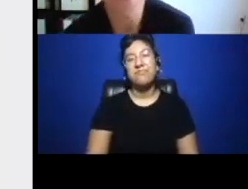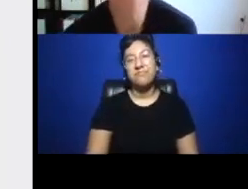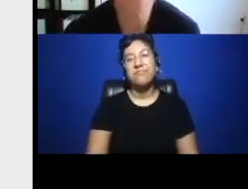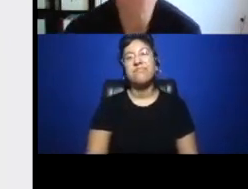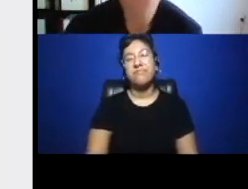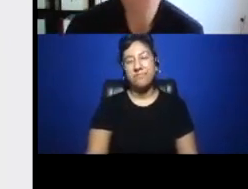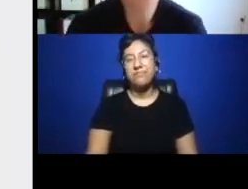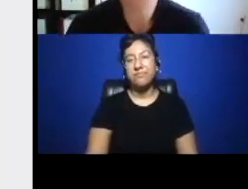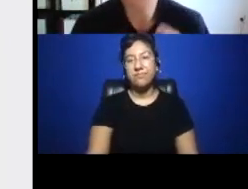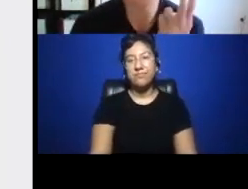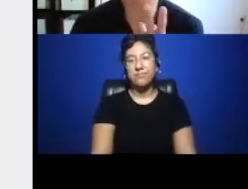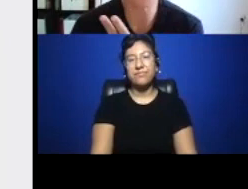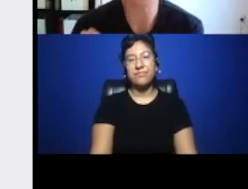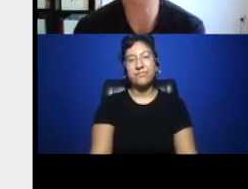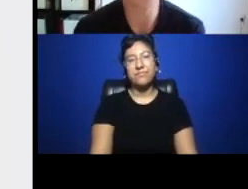Sí,